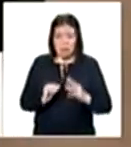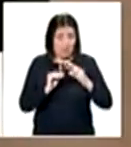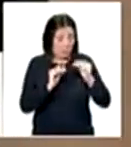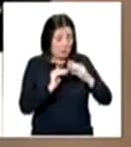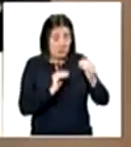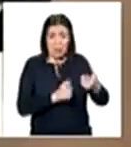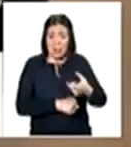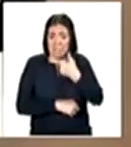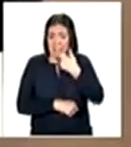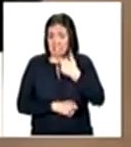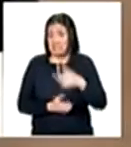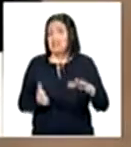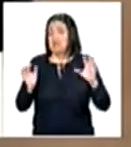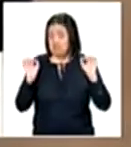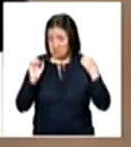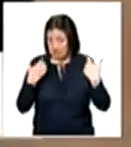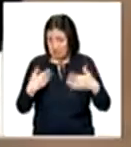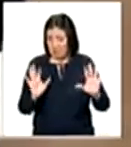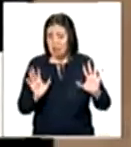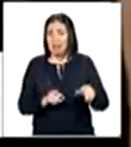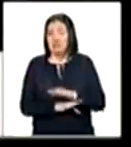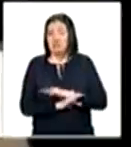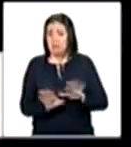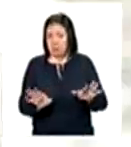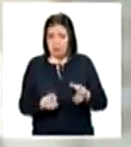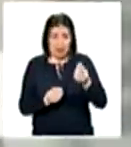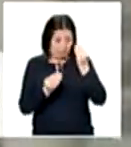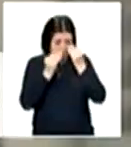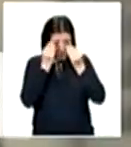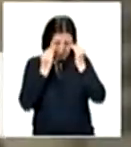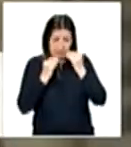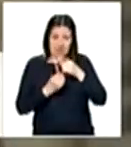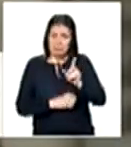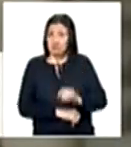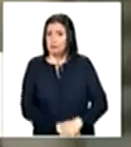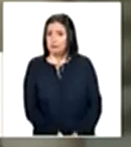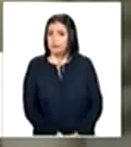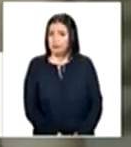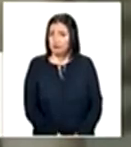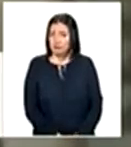galletas son suficientes para maquillar su rostro.